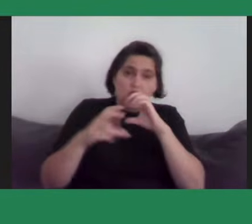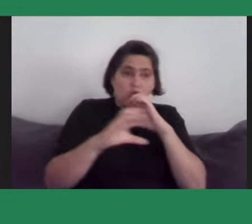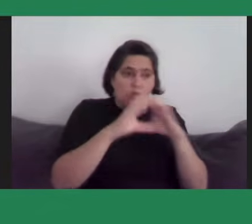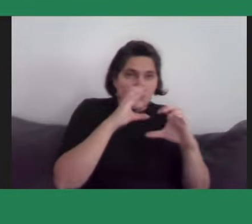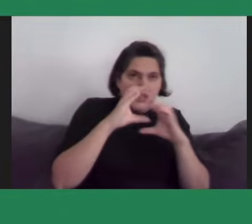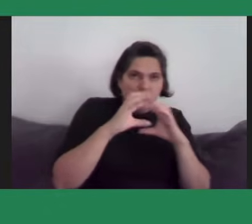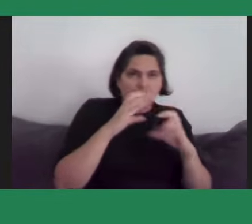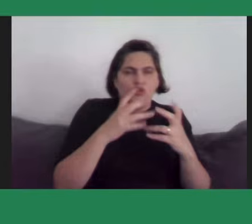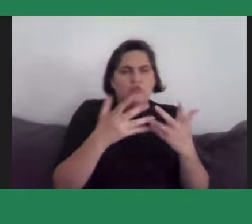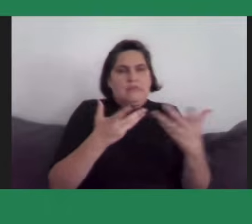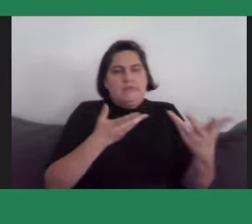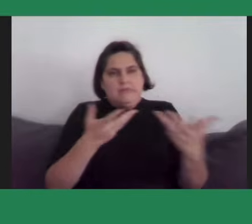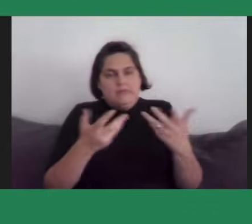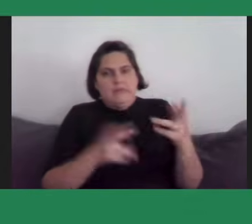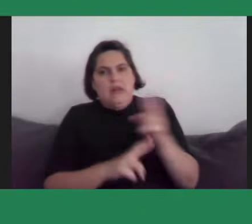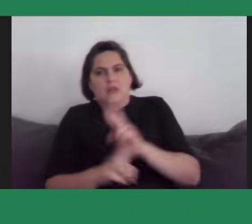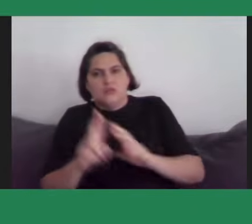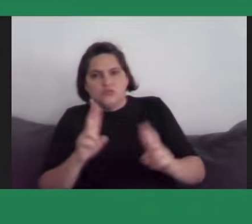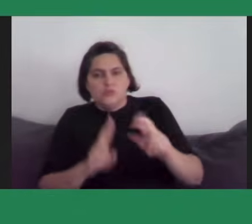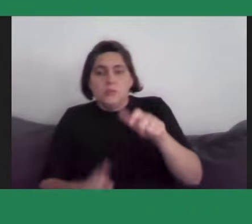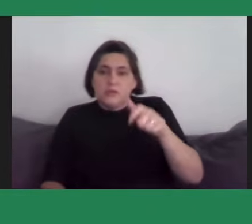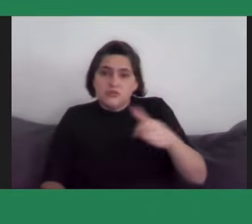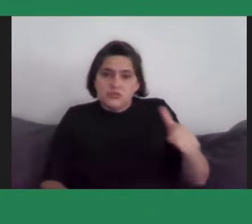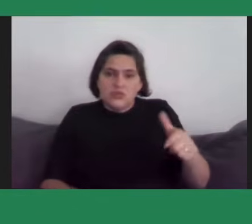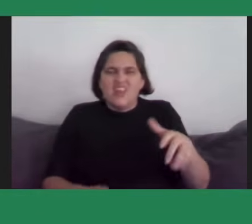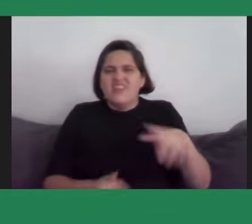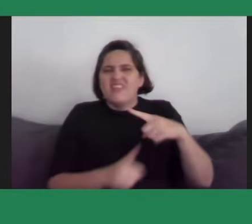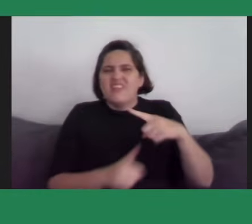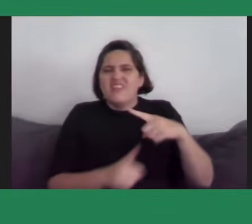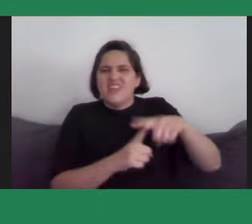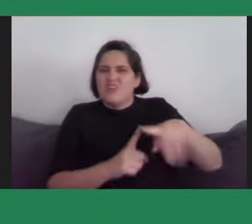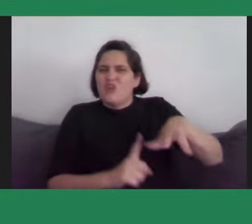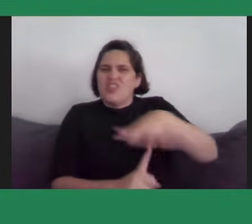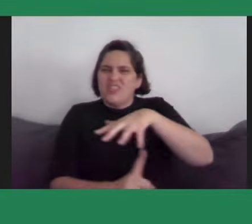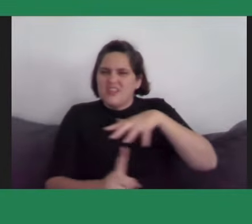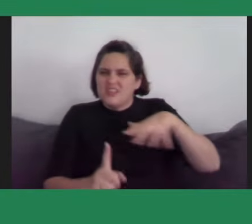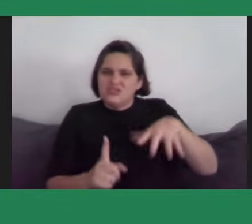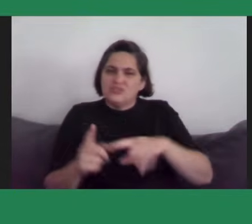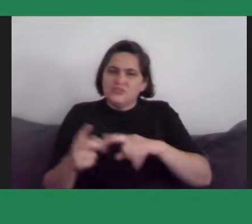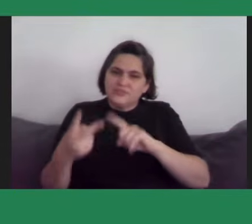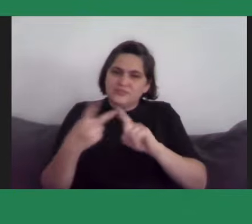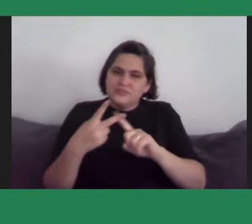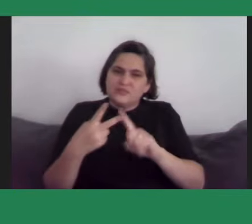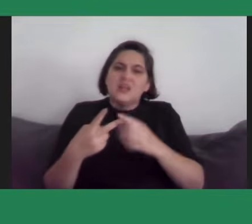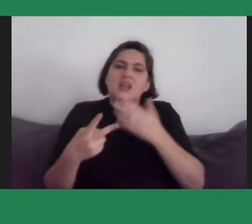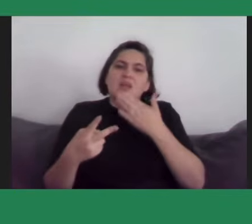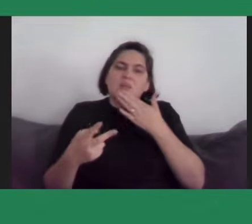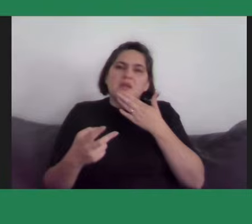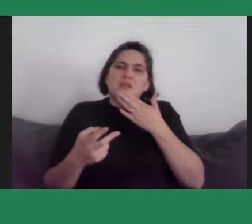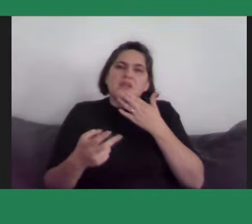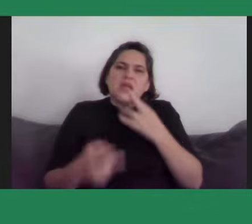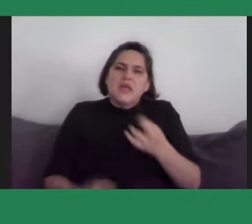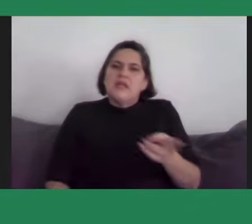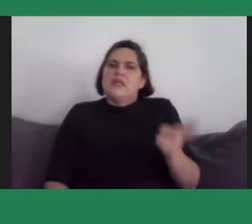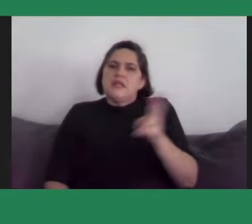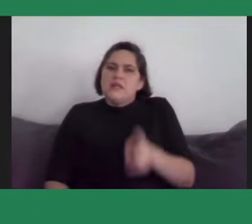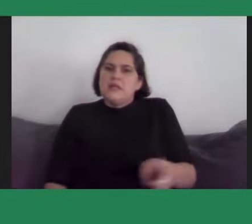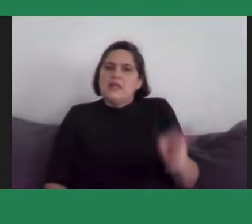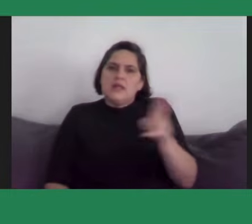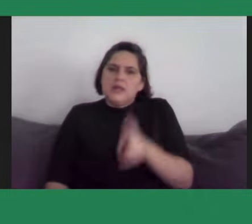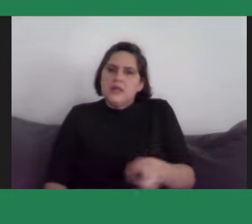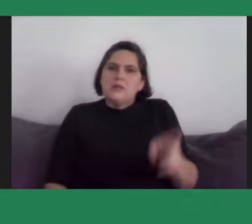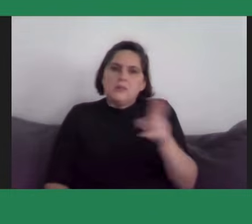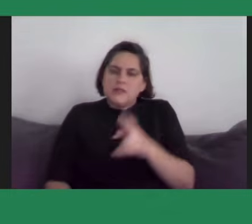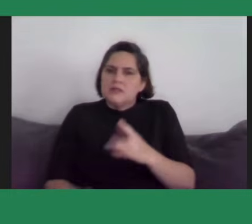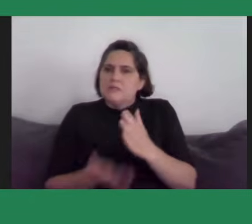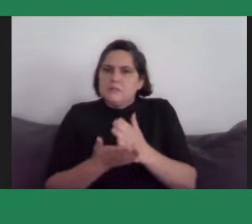social en diversos contextos, y también tienen que haber patrones restrictivos y repetitivos de comportamiento, intereses y actividades. Y